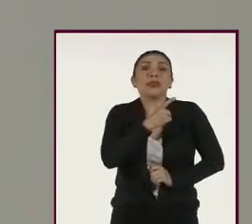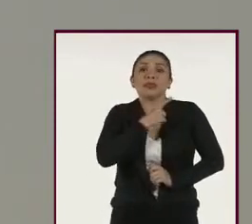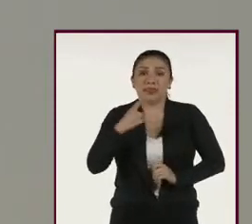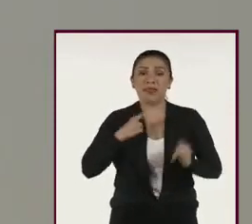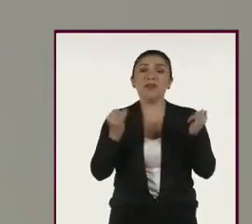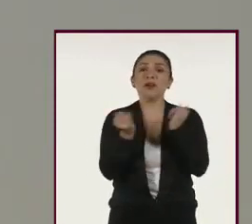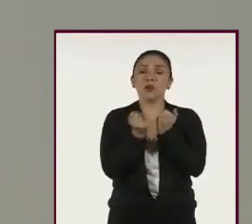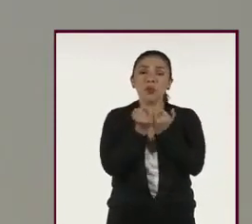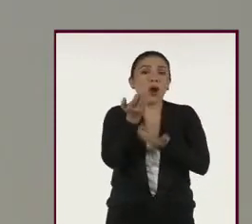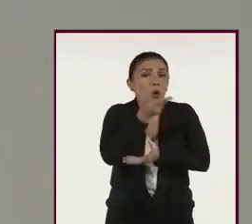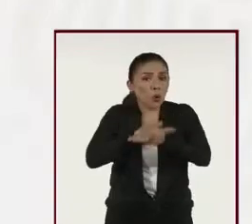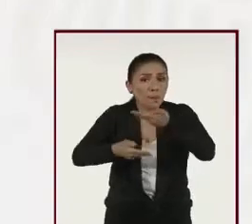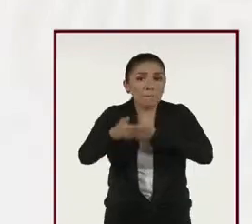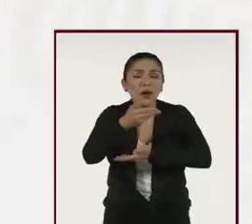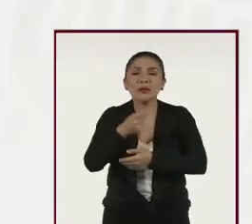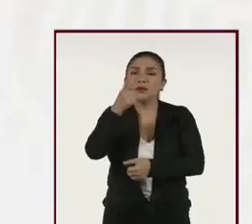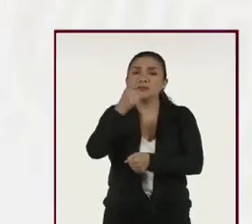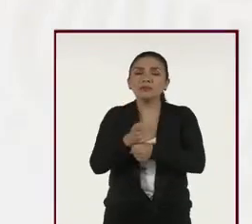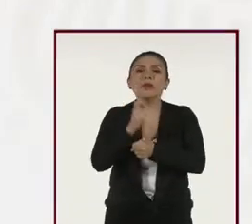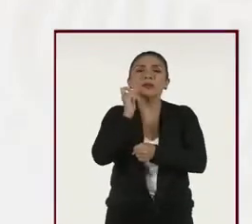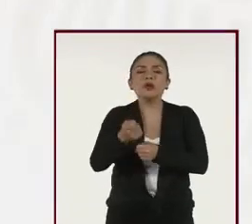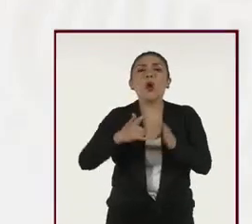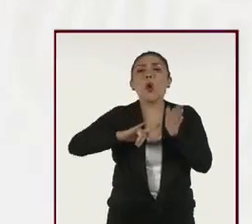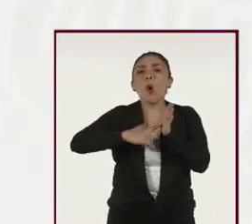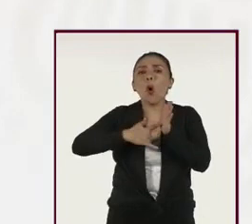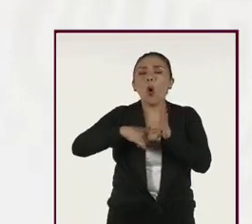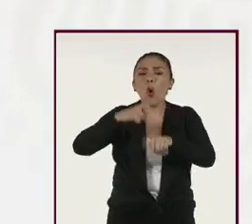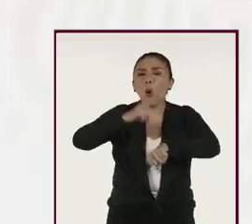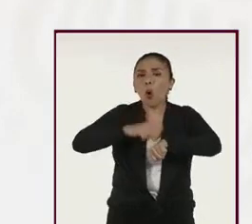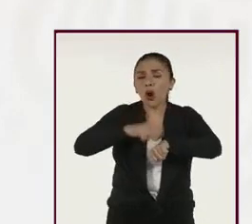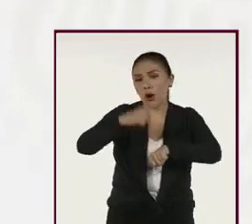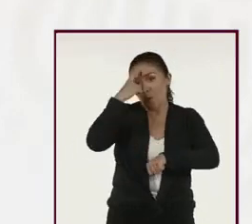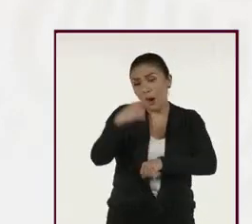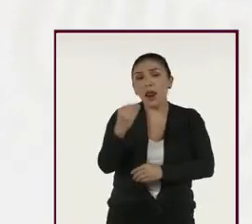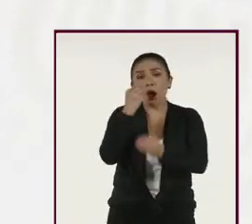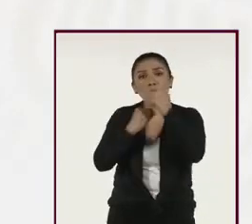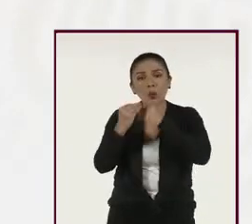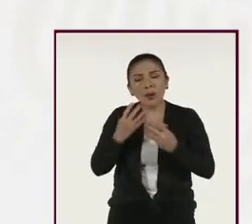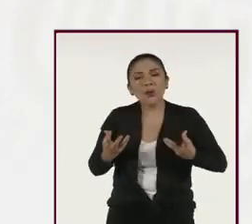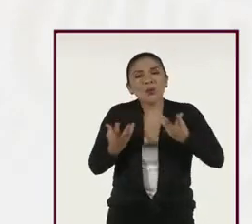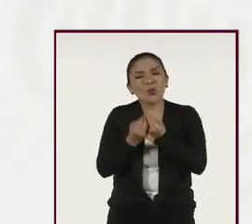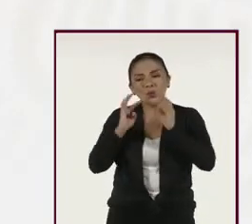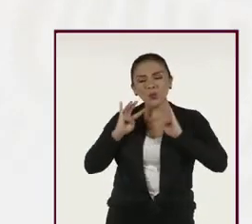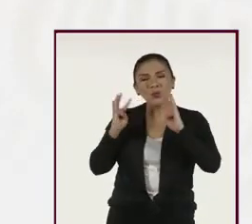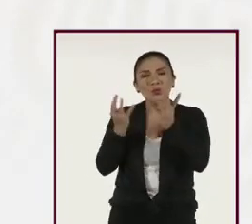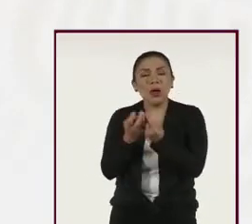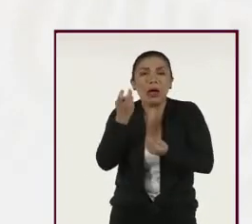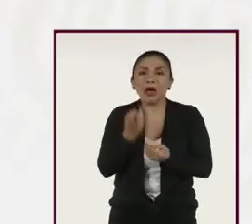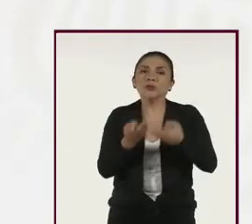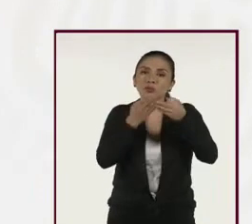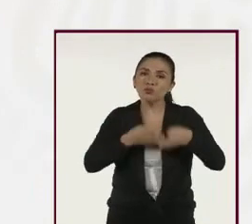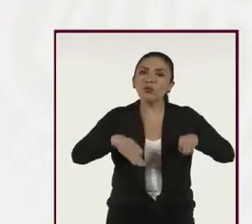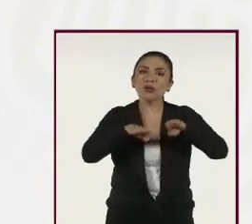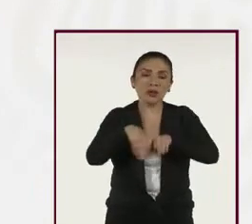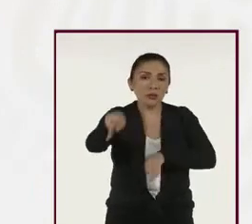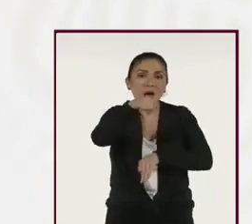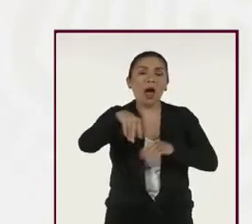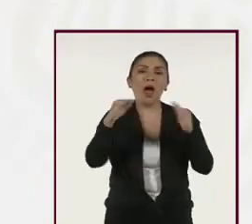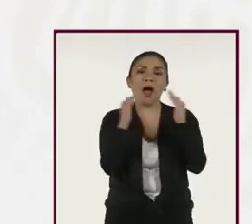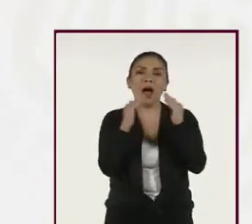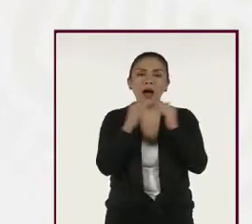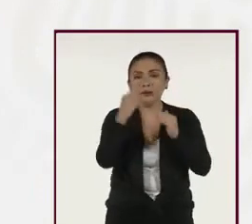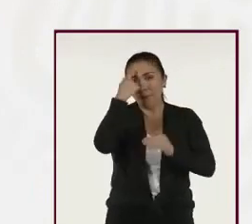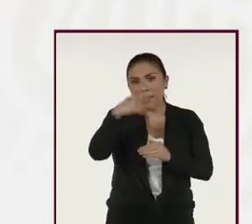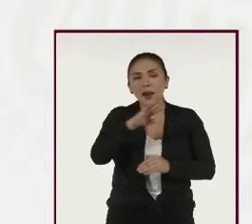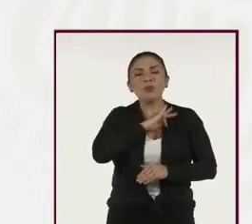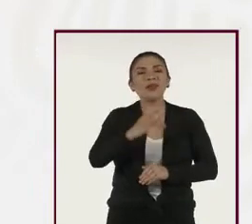compartir particularmente horarios y espacios para la toma de alimentos. Esto es indispensable dentro de casa, poder generar una